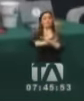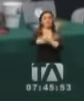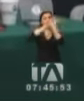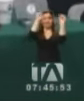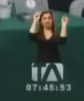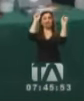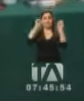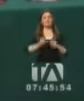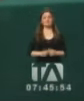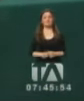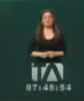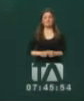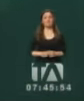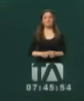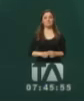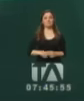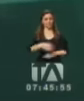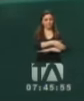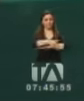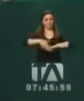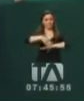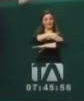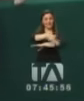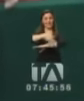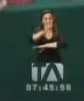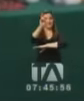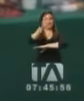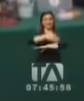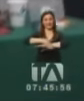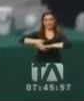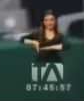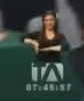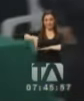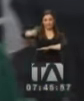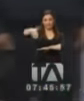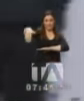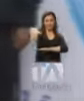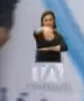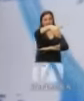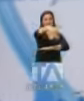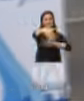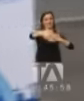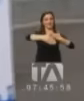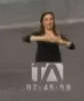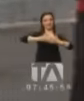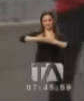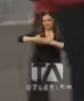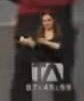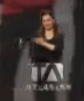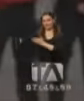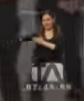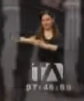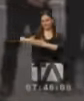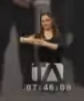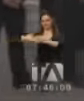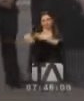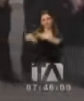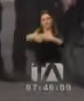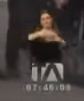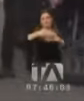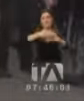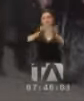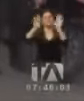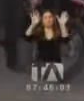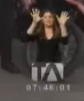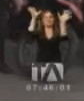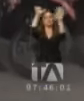mañana. Están cerradas las 3 calles que están en contorno al Estadio Atahualpa. Adicionalmente a eso, a las 6 de la tarde se va a suspender